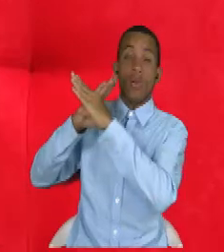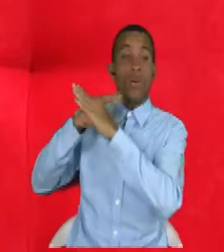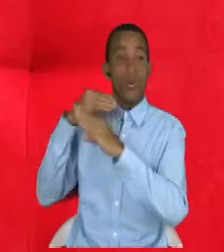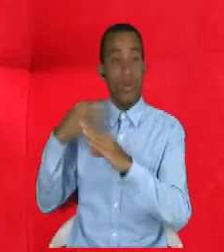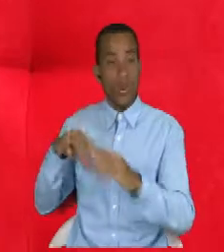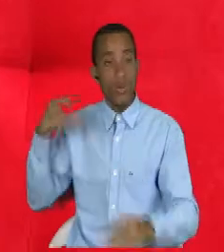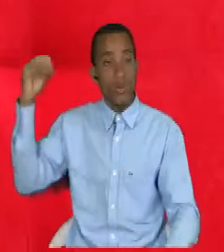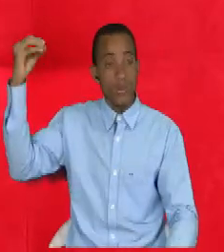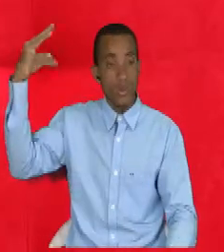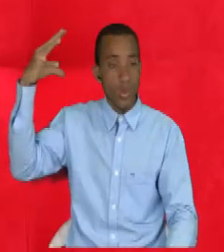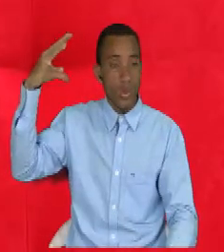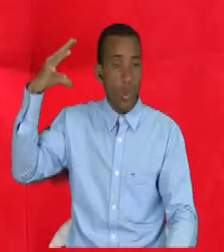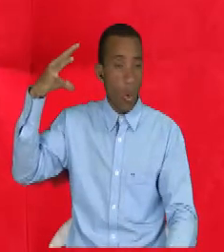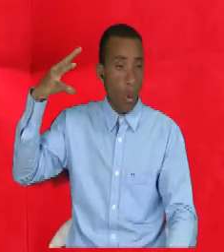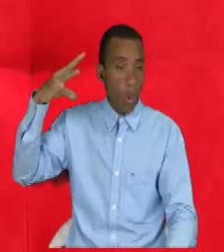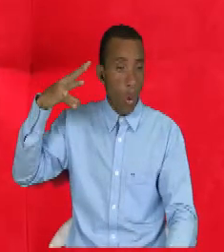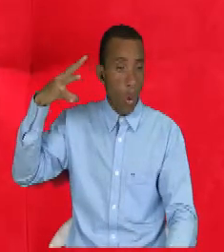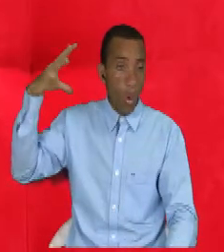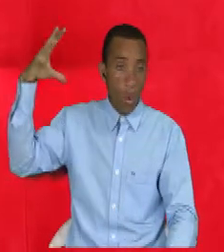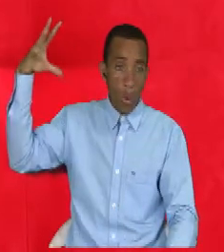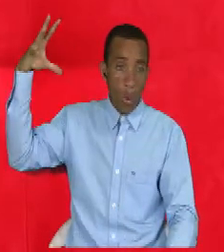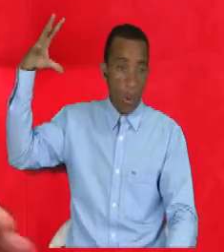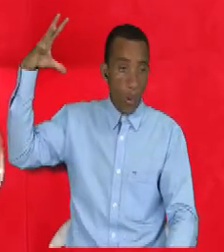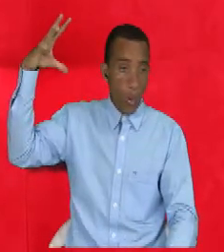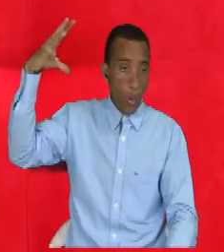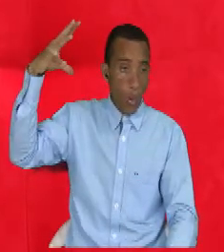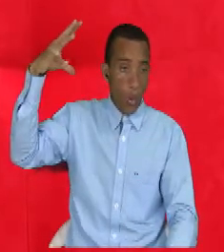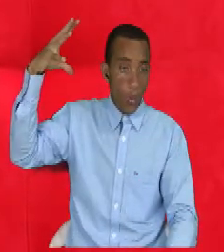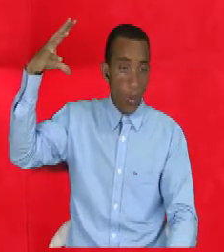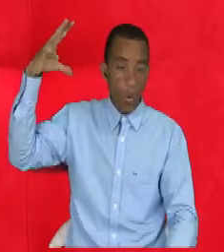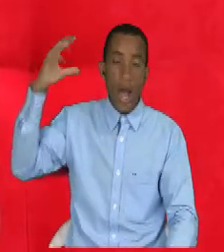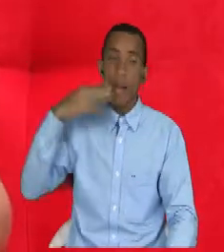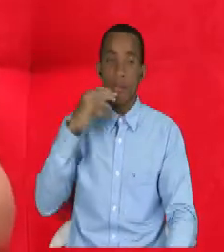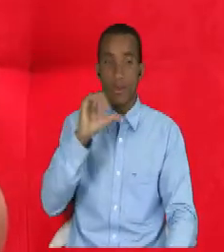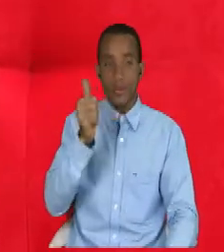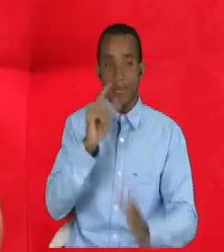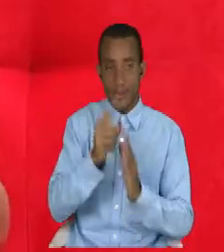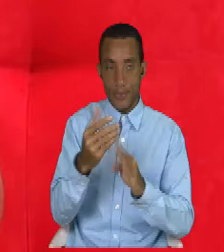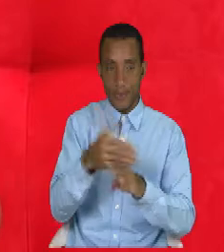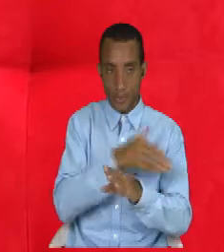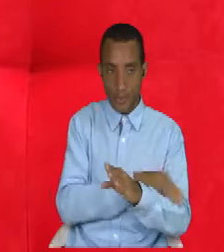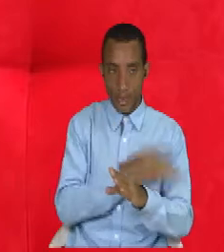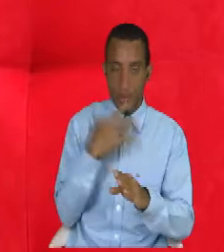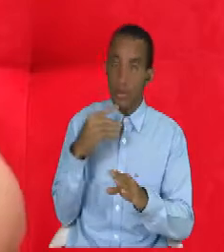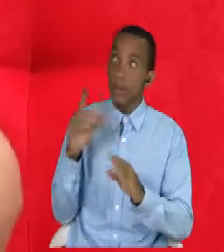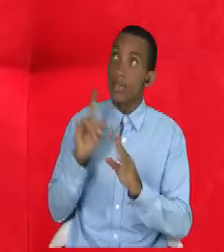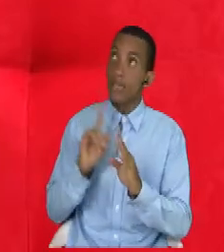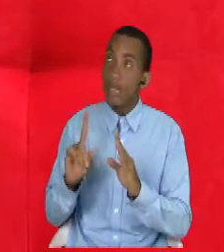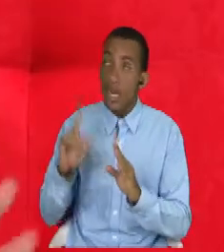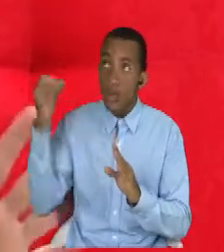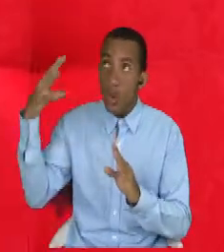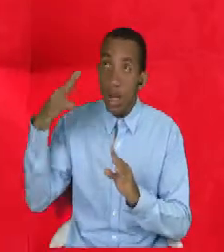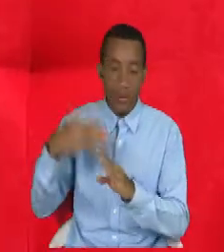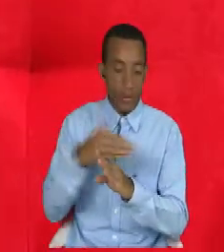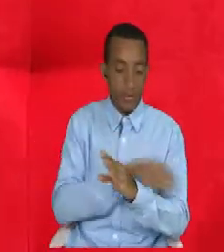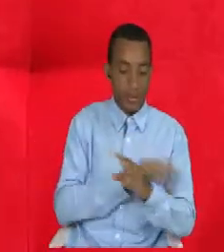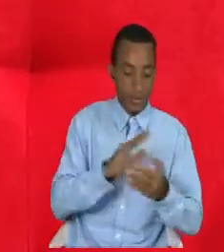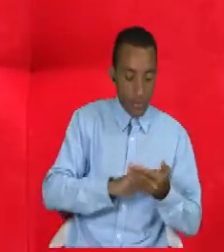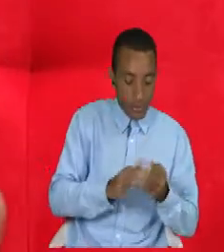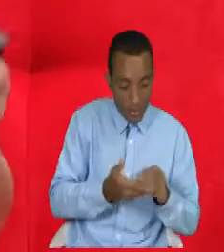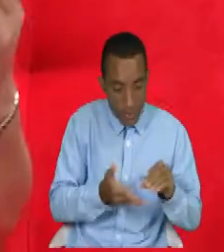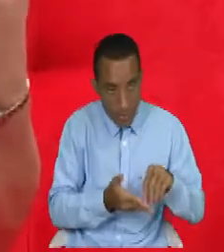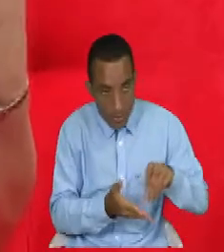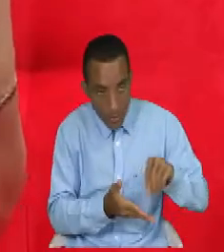sol entonces la idea es que diez minutos antes disponible nosotros nos aplicamos nuestro bloqueador si me permites